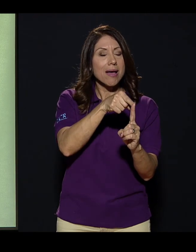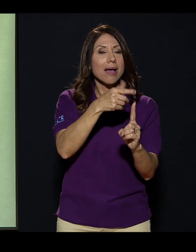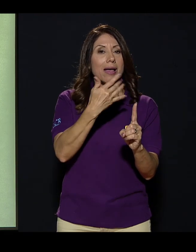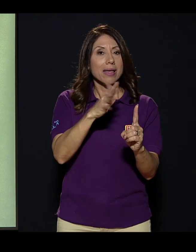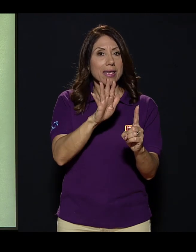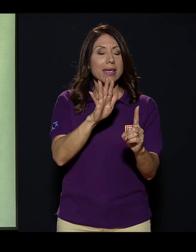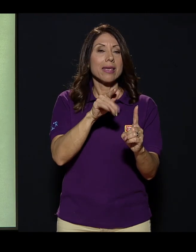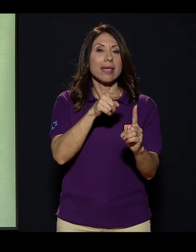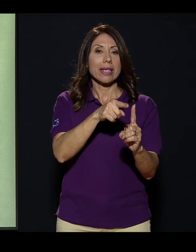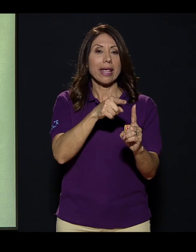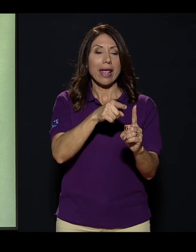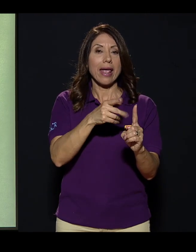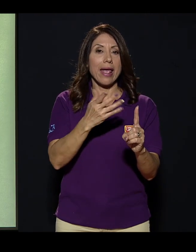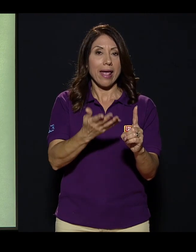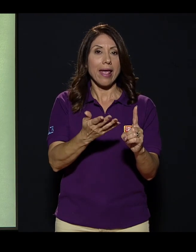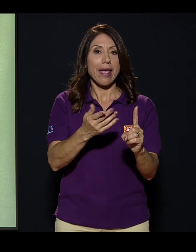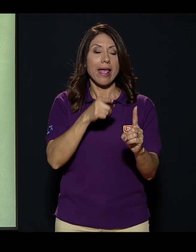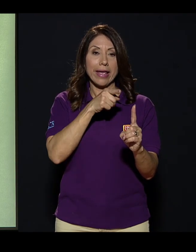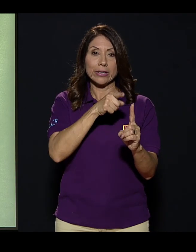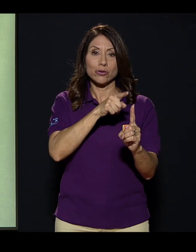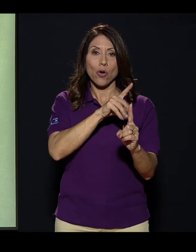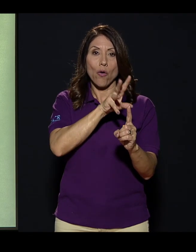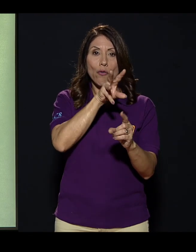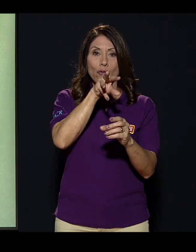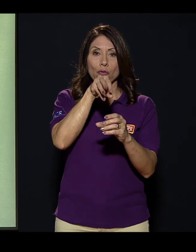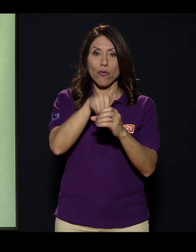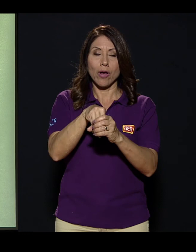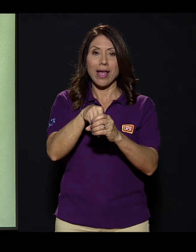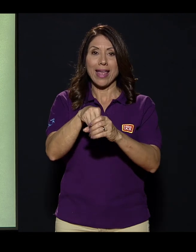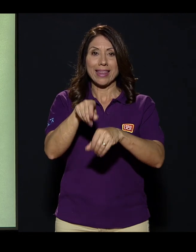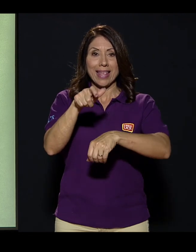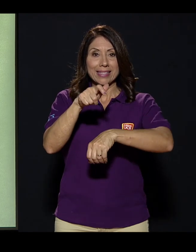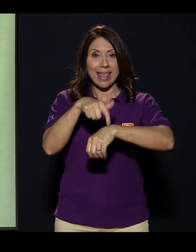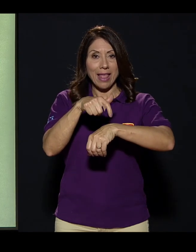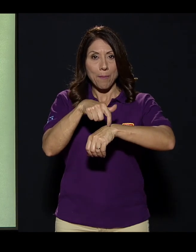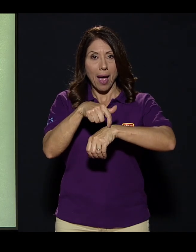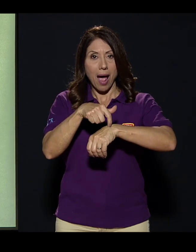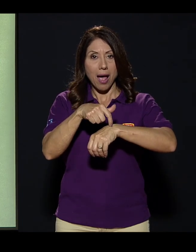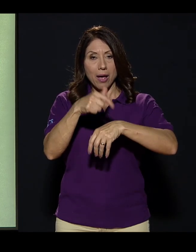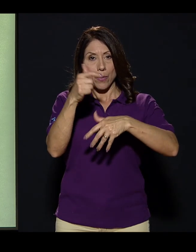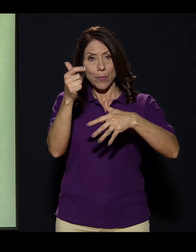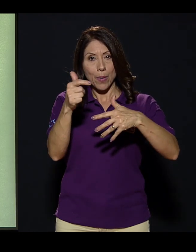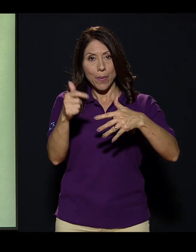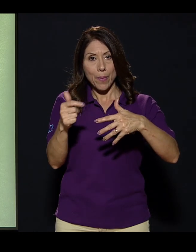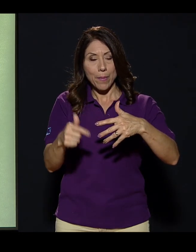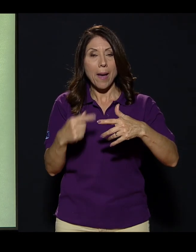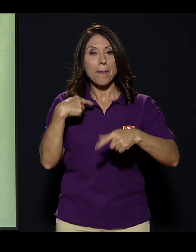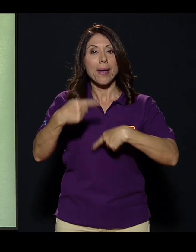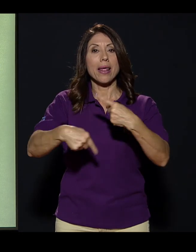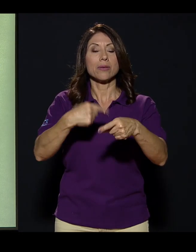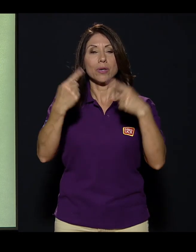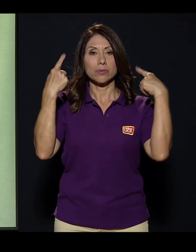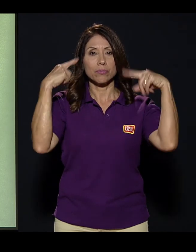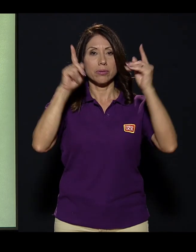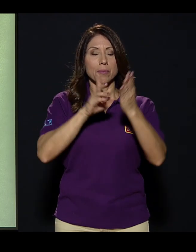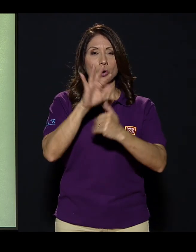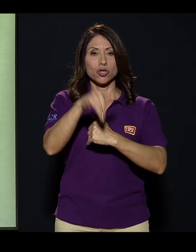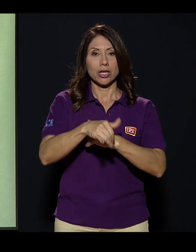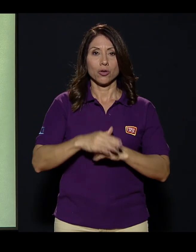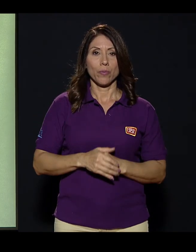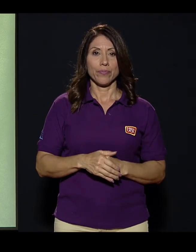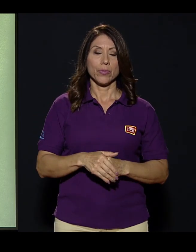ser la consecución del proyecto. Usted va a hacer elementos, en cada proyecto lo que hay son elementos, usted va a construir